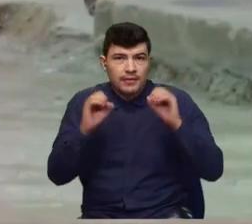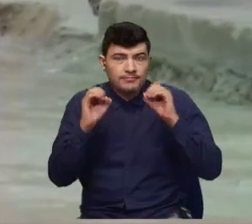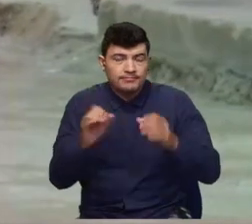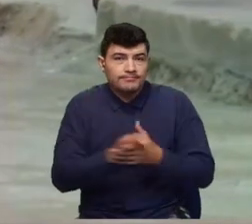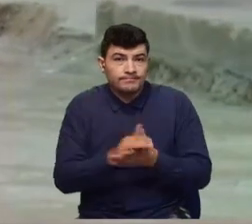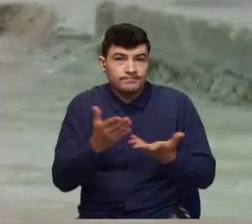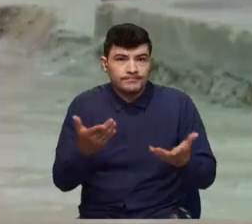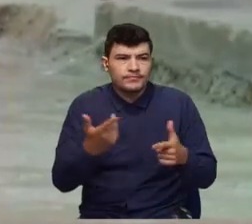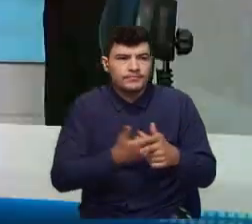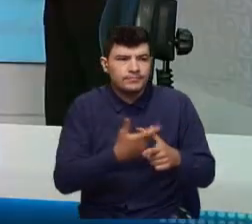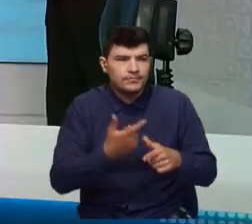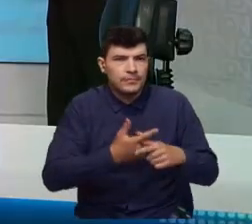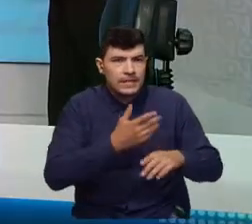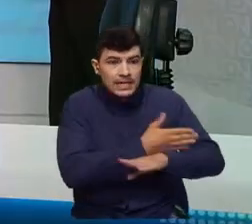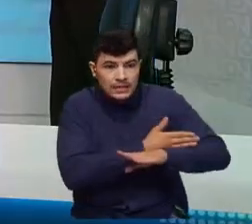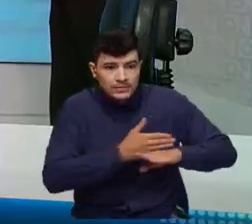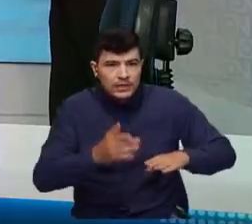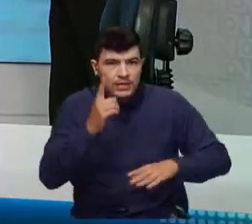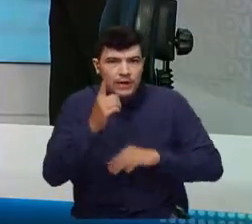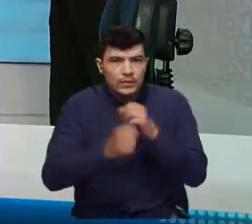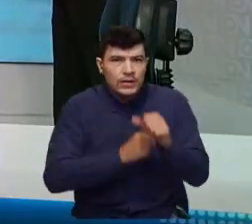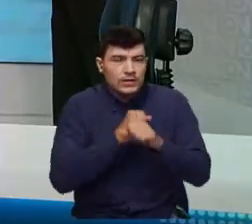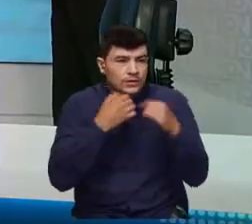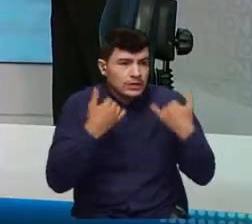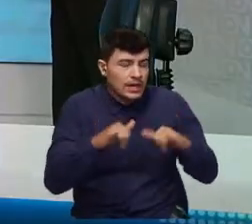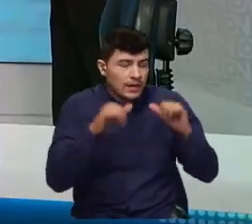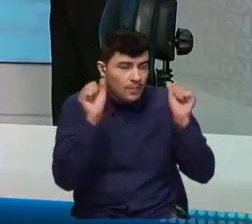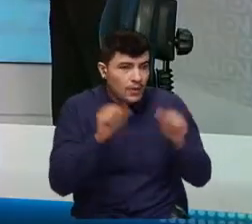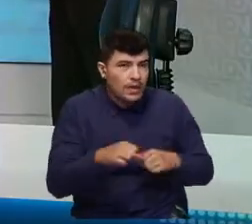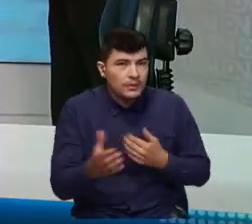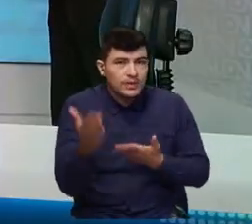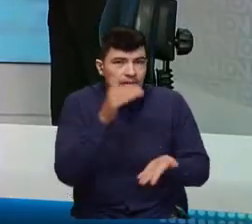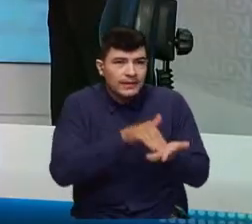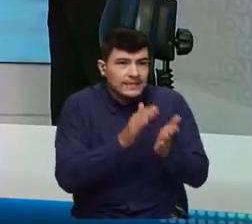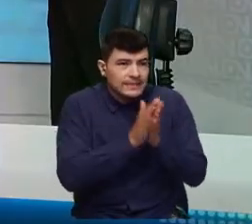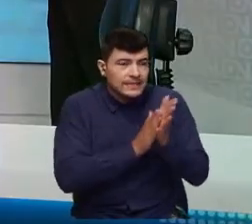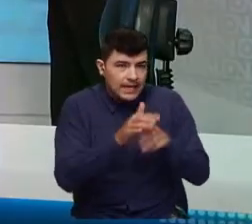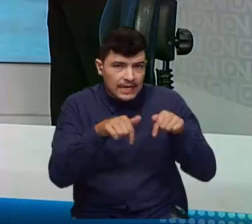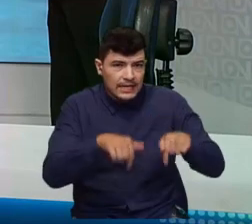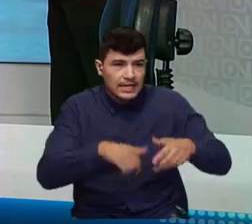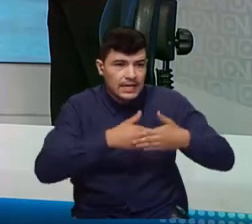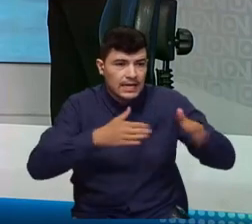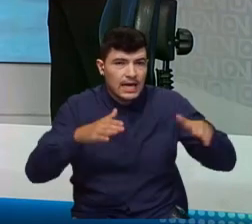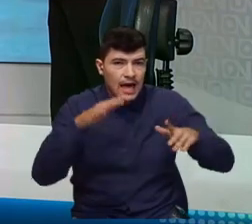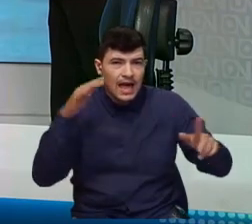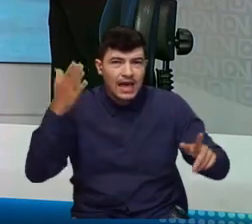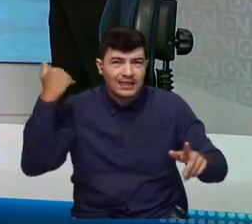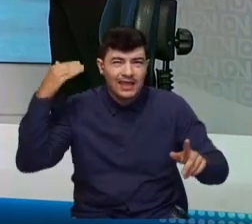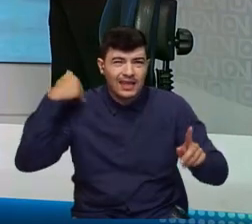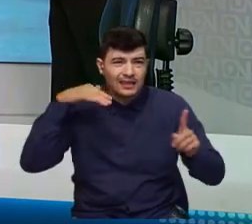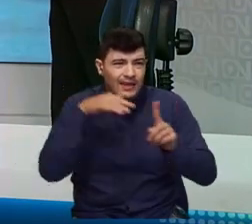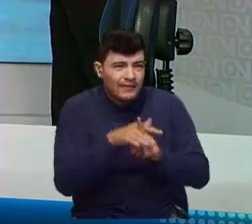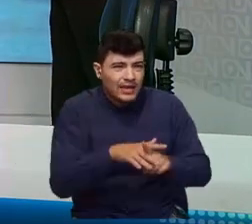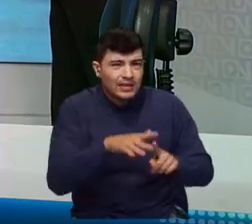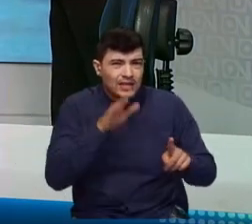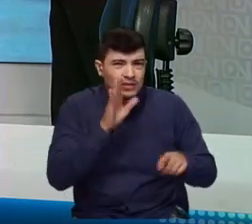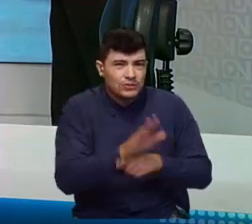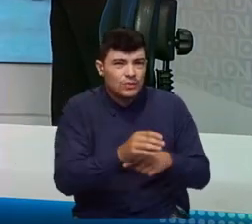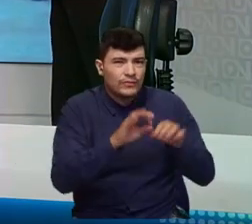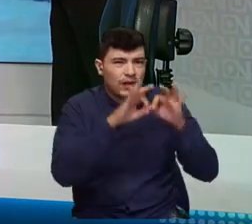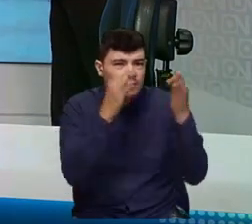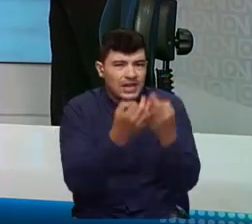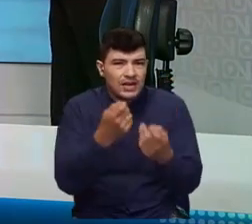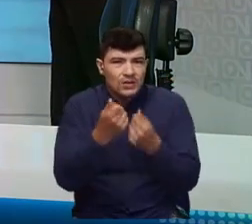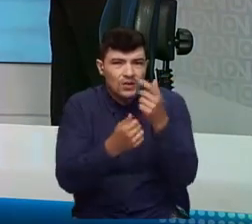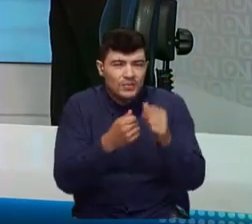concluir, luego de un año ya se abre la posibilidad de reabrir este sector que ha afectado económicamente y a las familias de